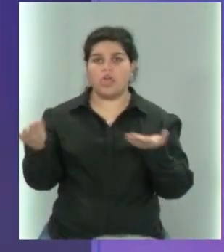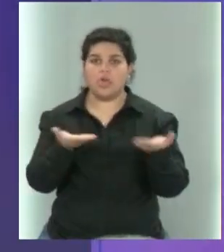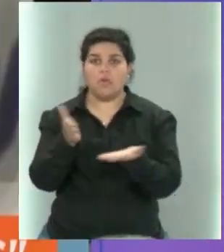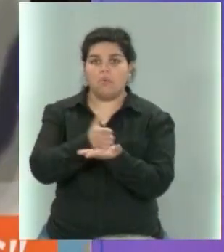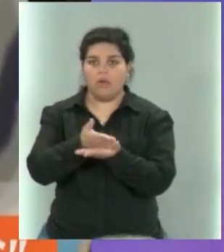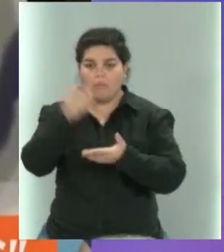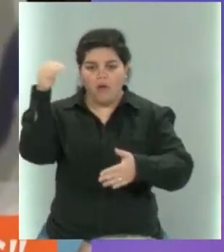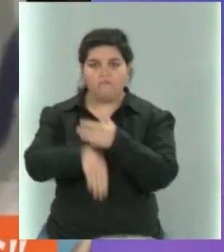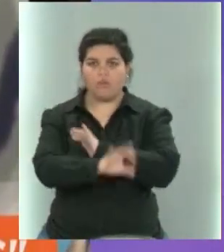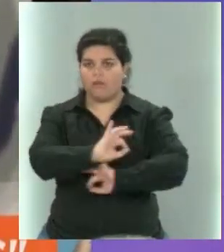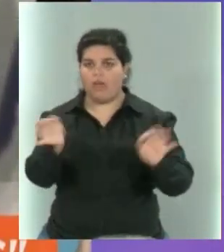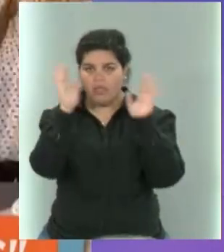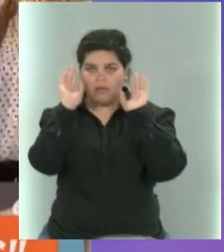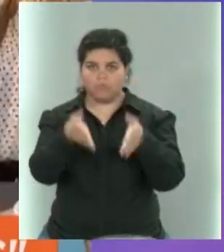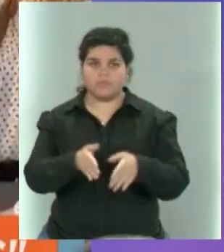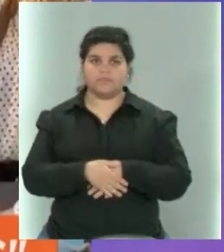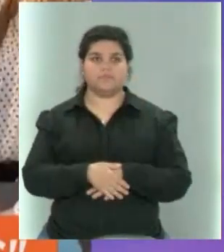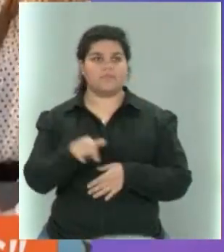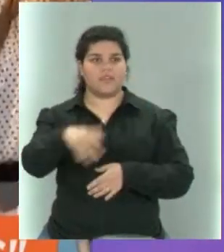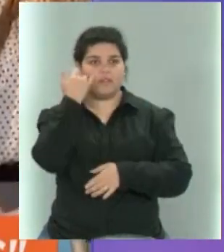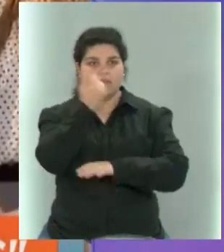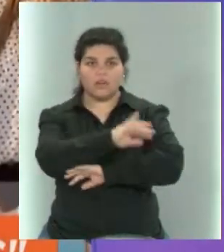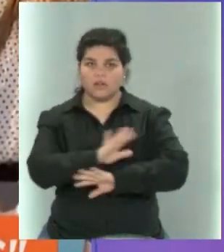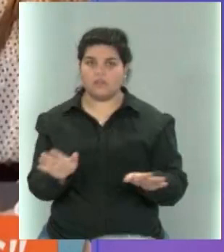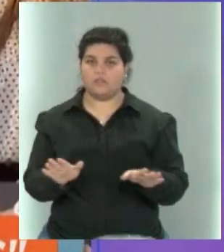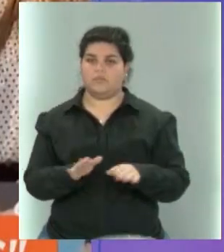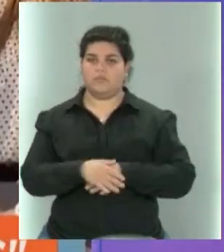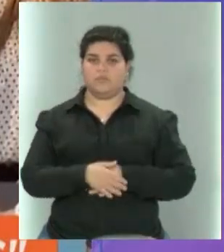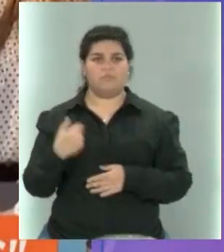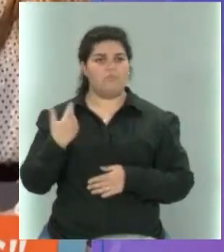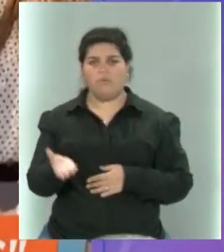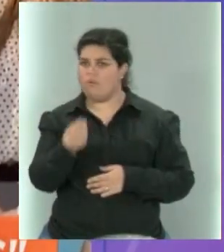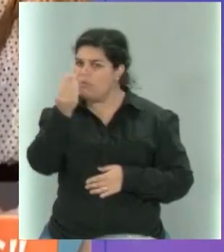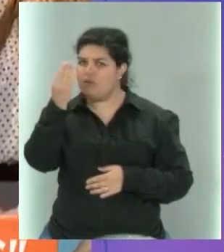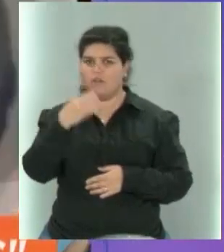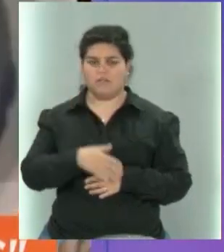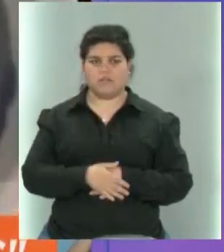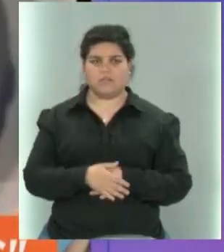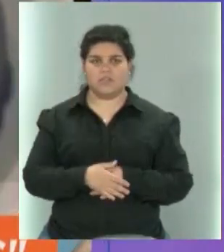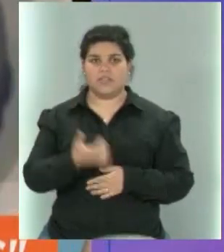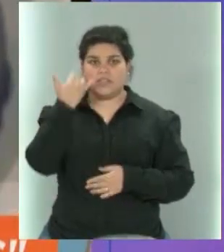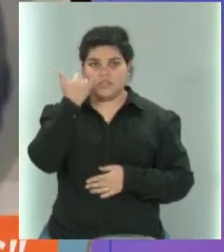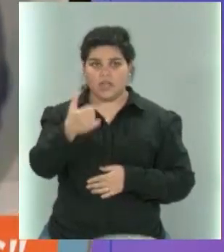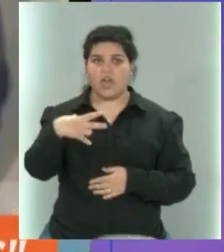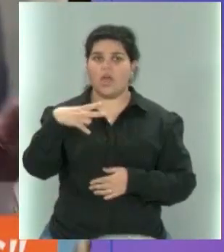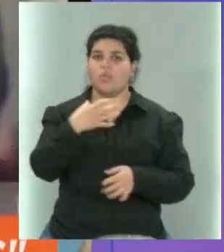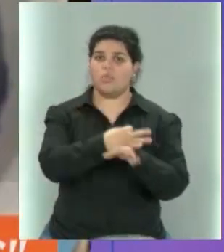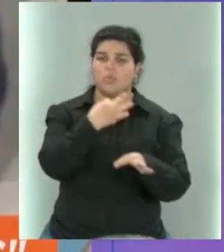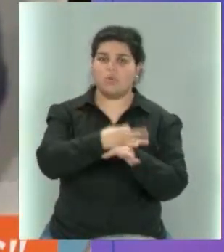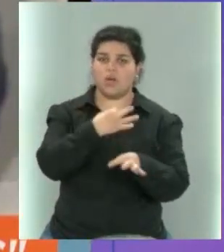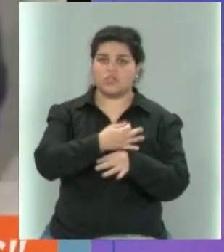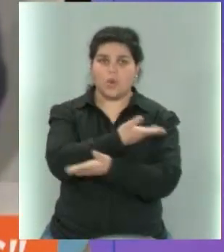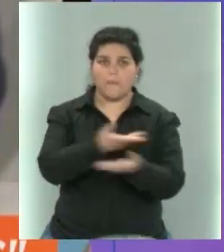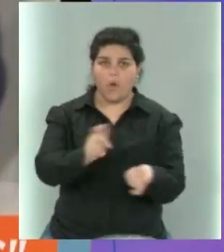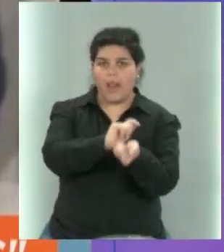hacer carajo de nada. No da para más. Yo he hablado muchas veces de una privatización de la educación pública.